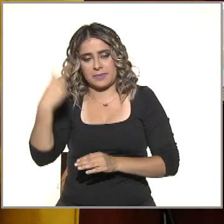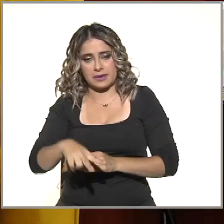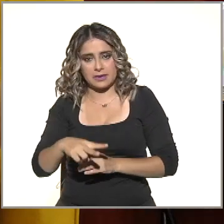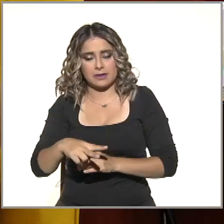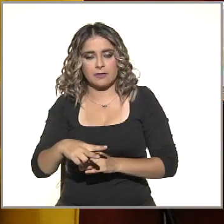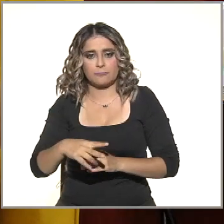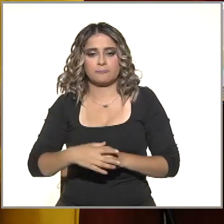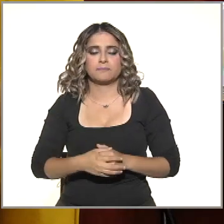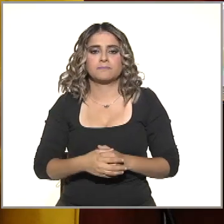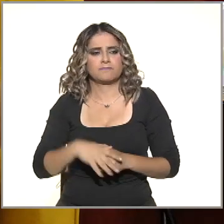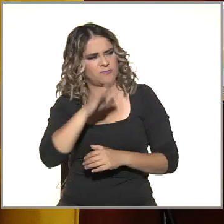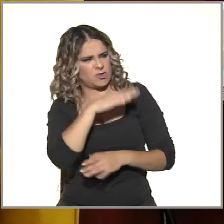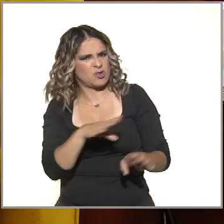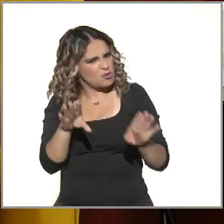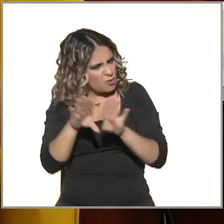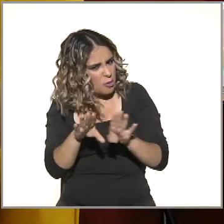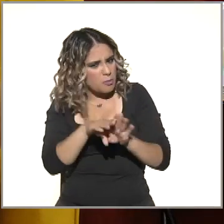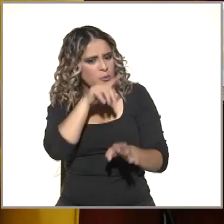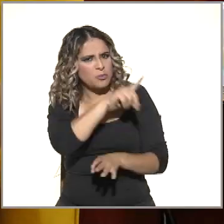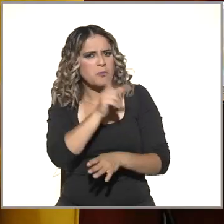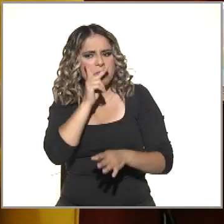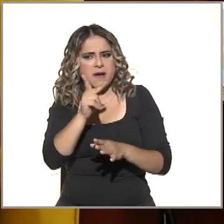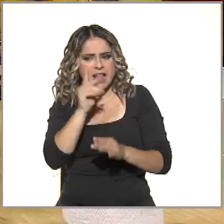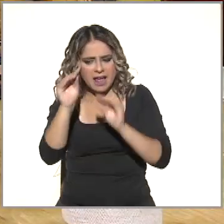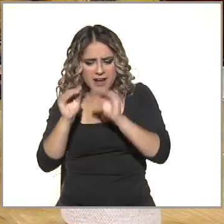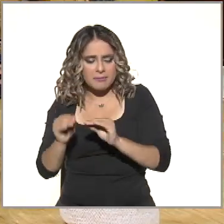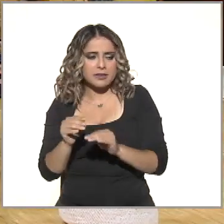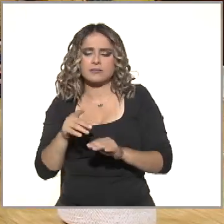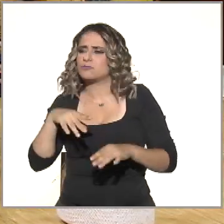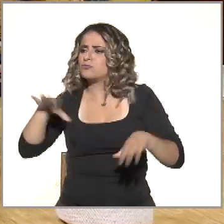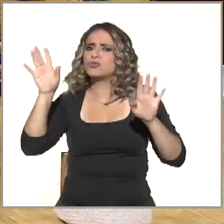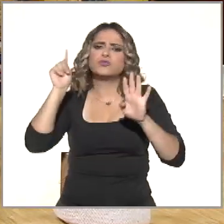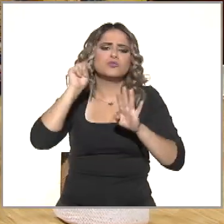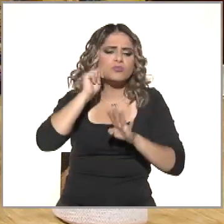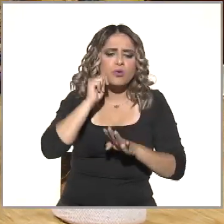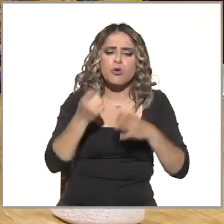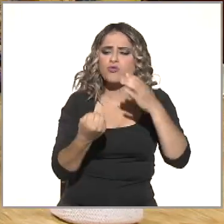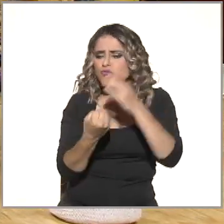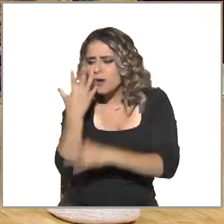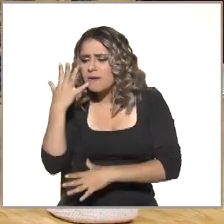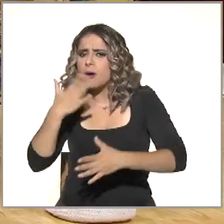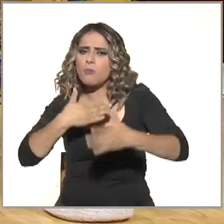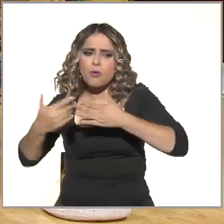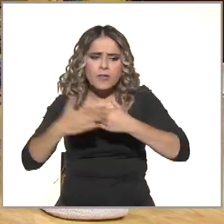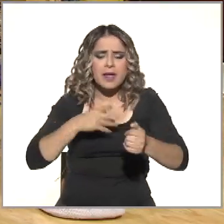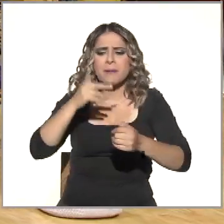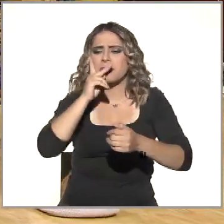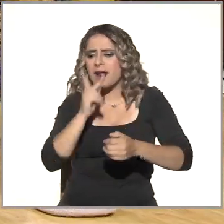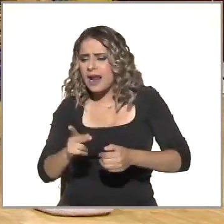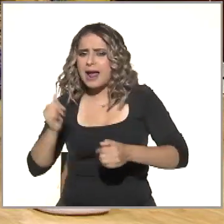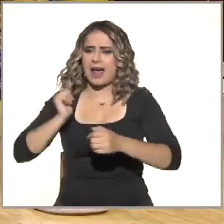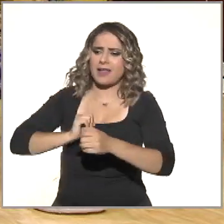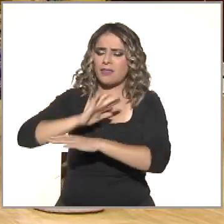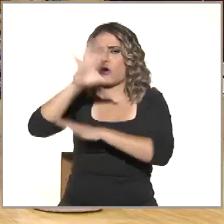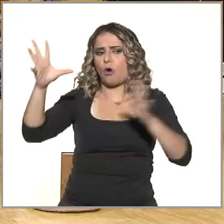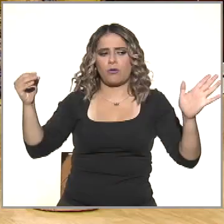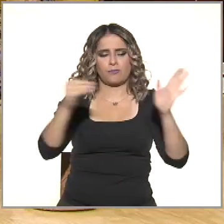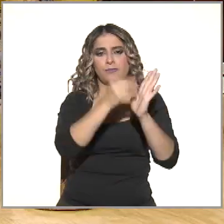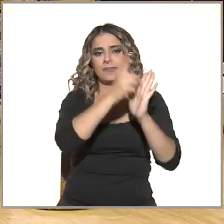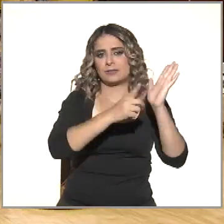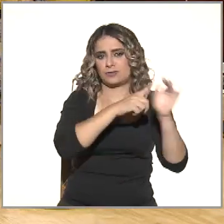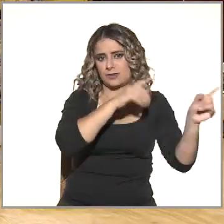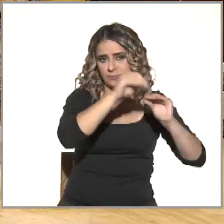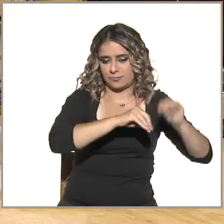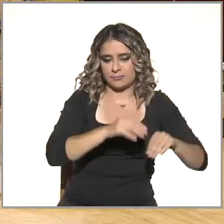Le decía yo, oye, pues ¿cómo eligen las palabras? Pues la que sea, la nueva, todas están ahí. Profesor investigador en el Centro de